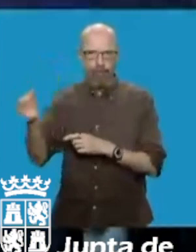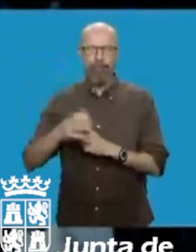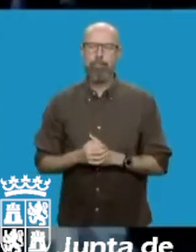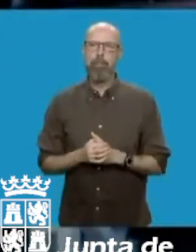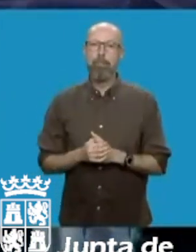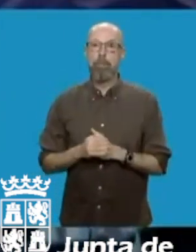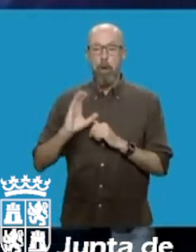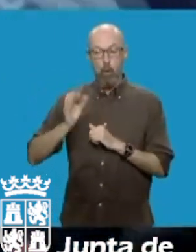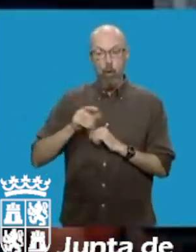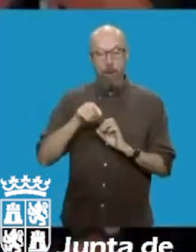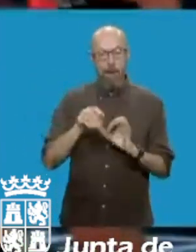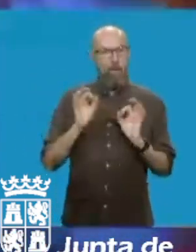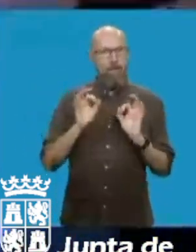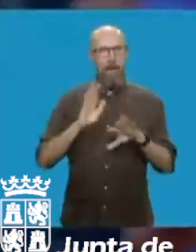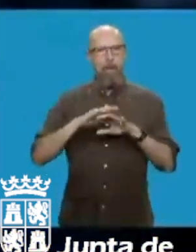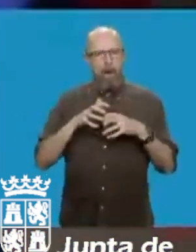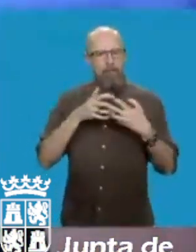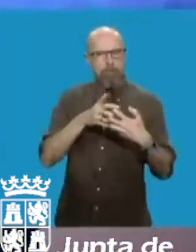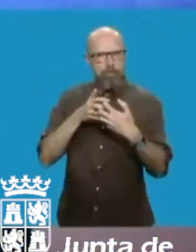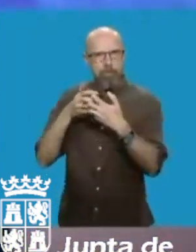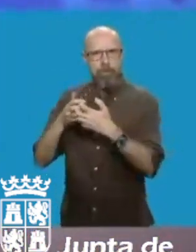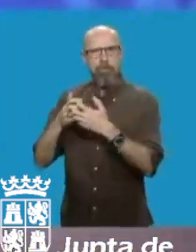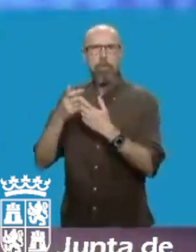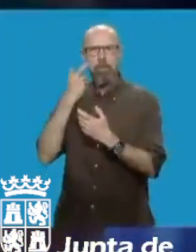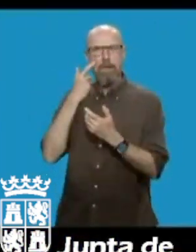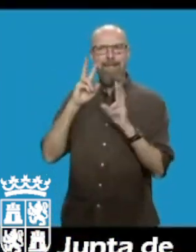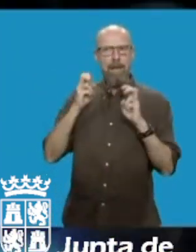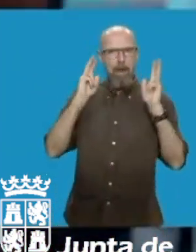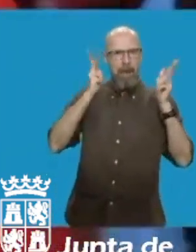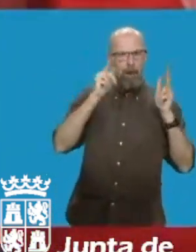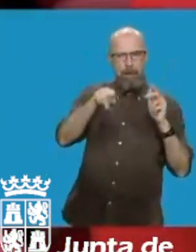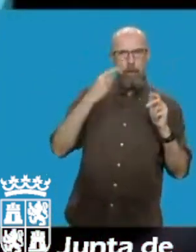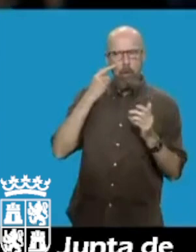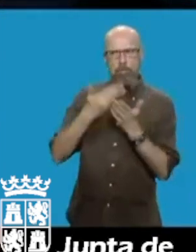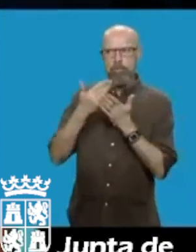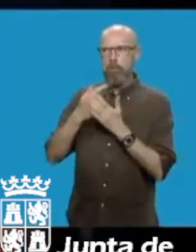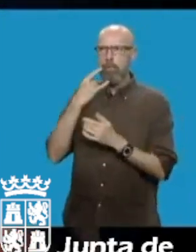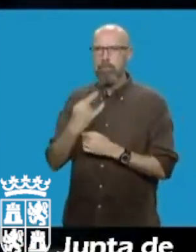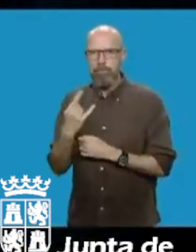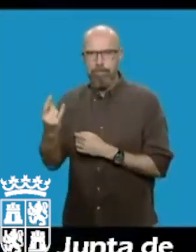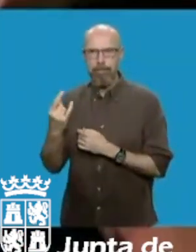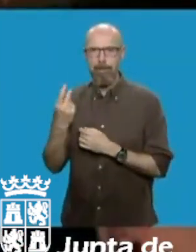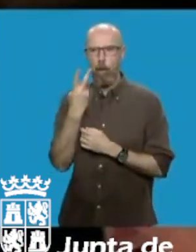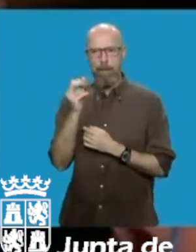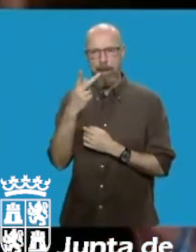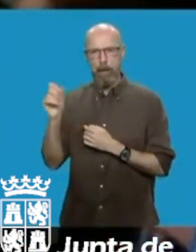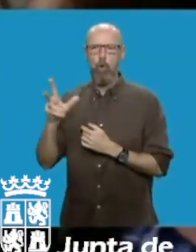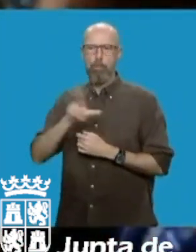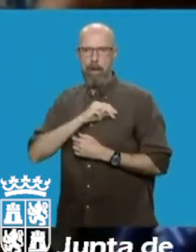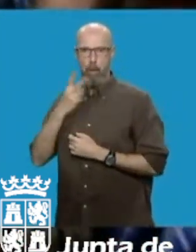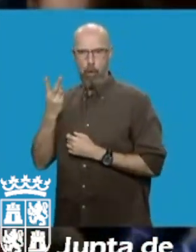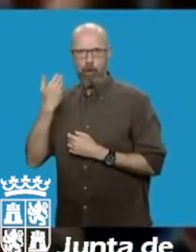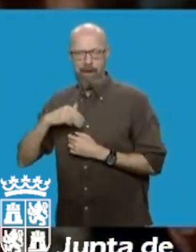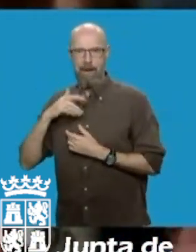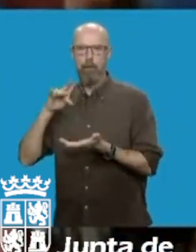club especializado en gestas que sigue deslumbrando al planeta básquet con dos nuevas conquistas en este 2021. La Copa